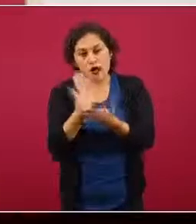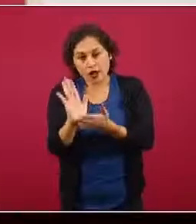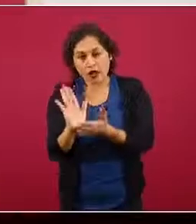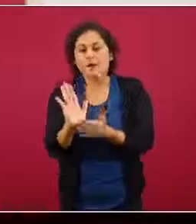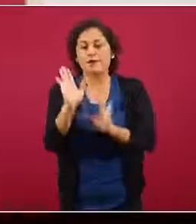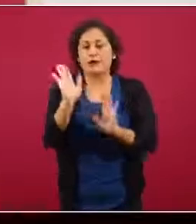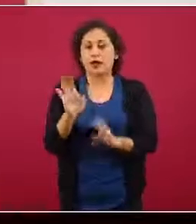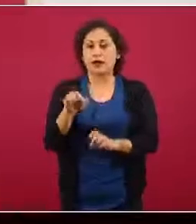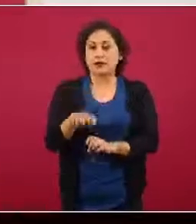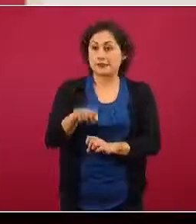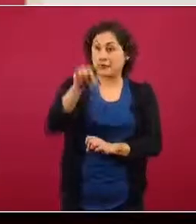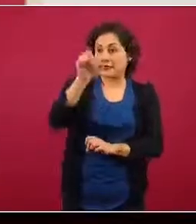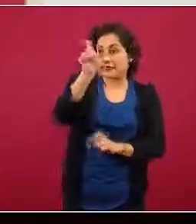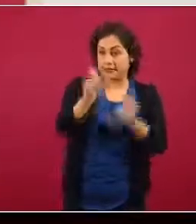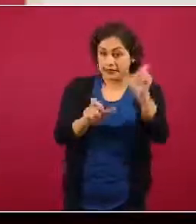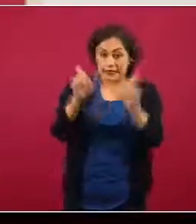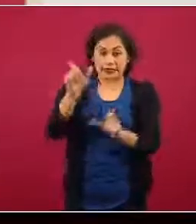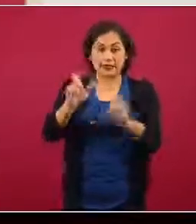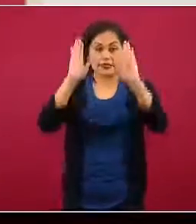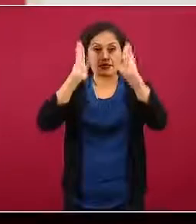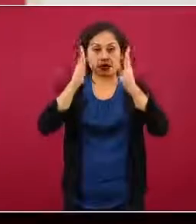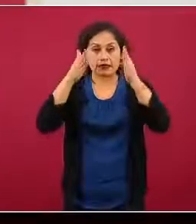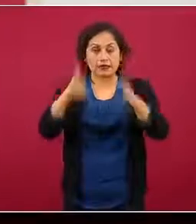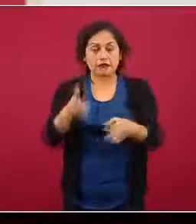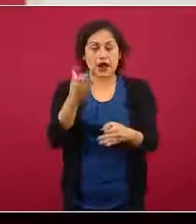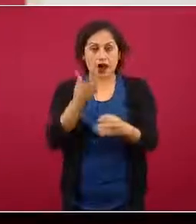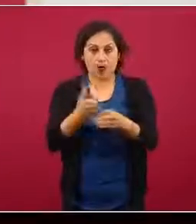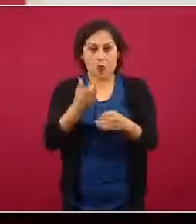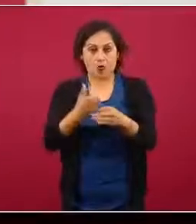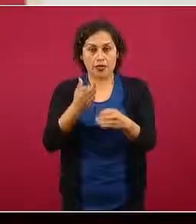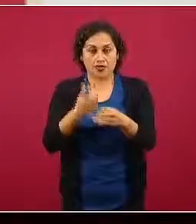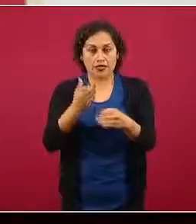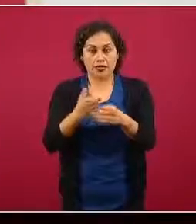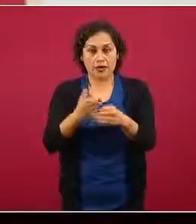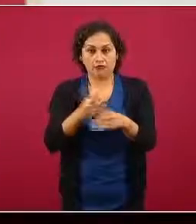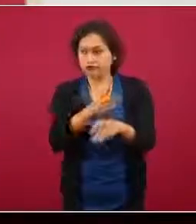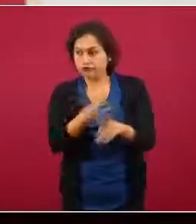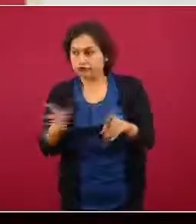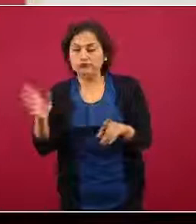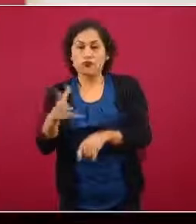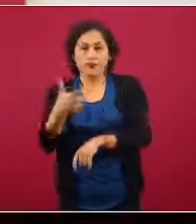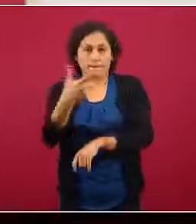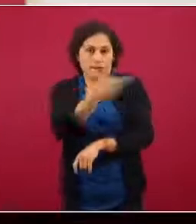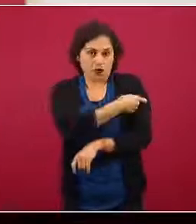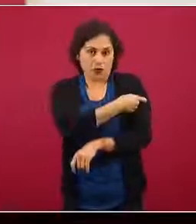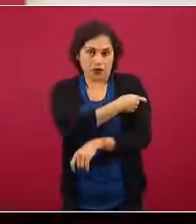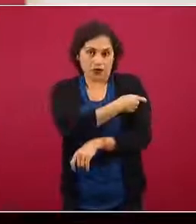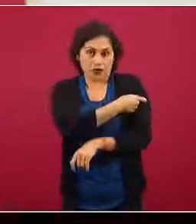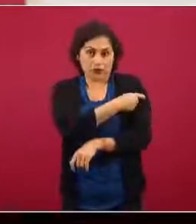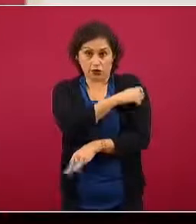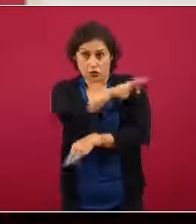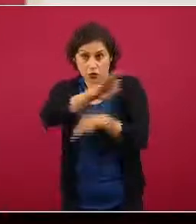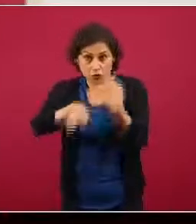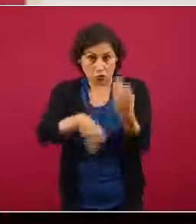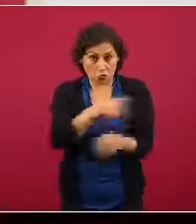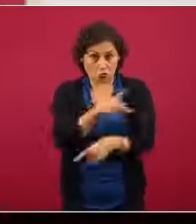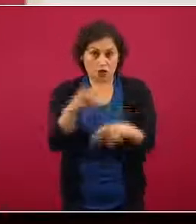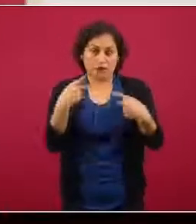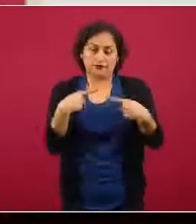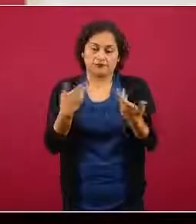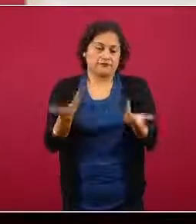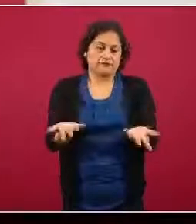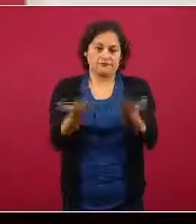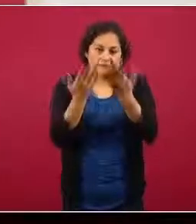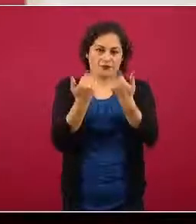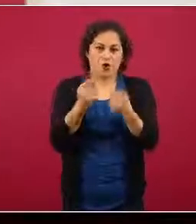la edad a la que se está puesta para vacunar, pues no cubre a todas las